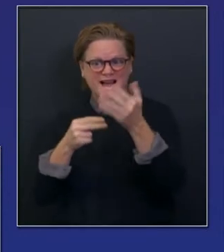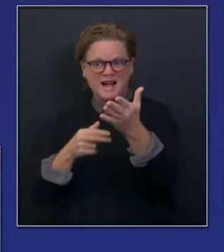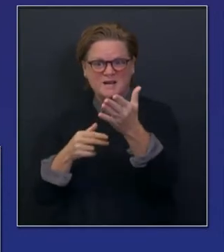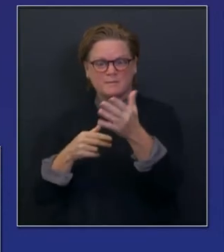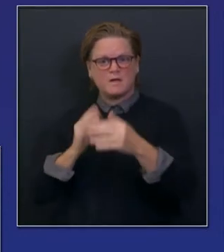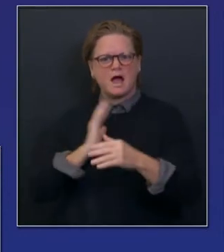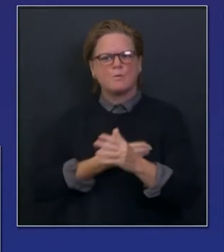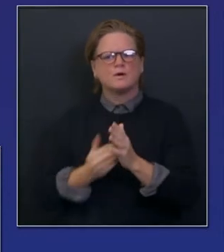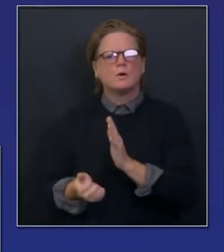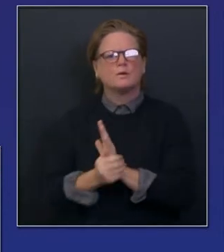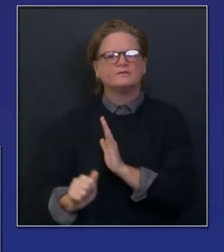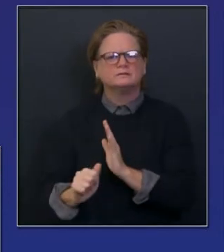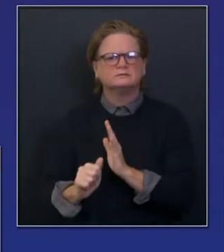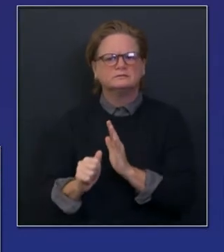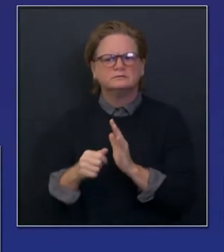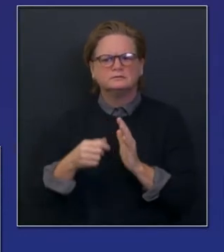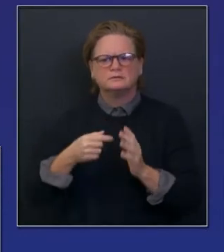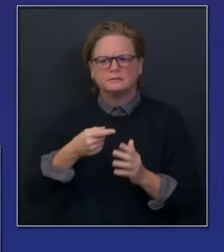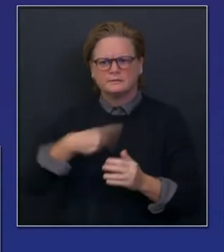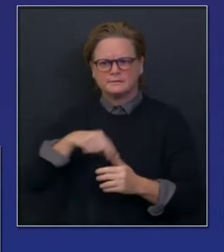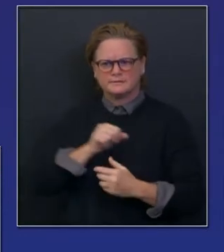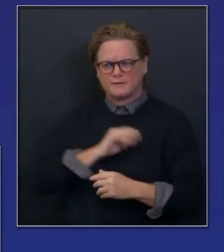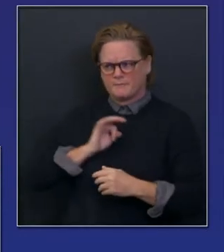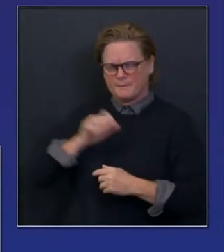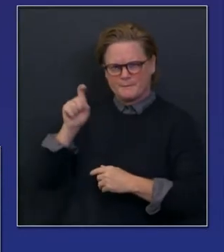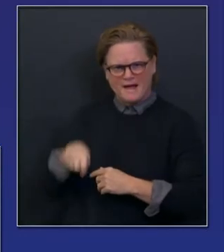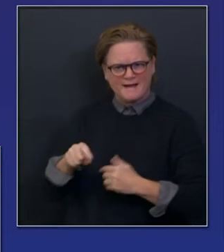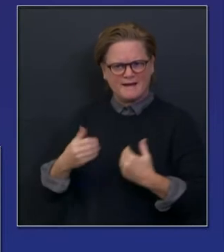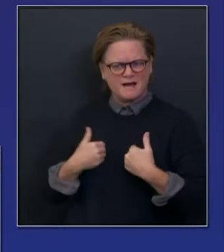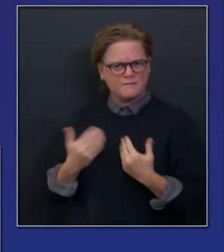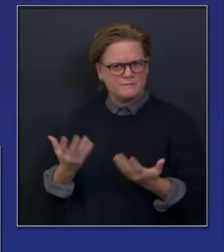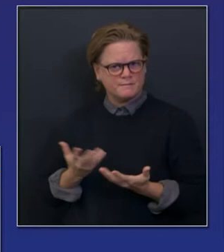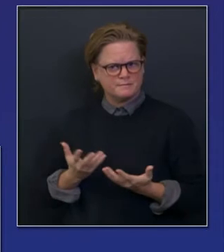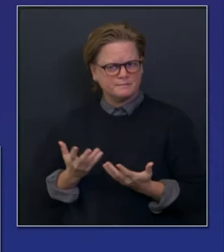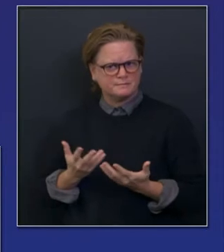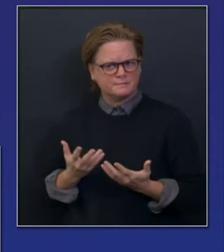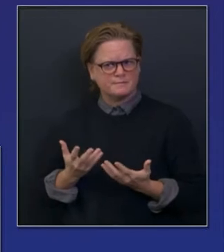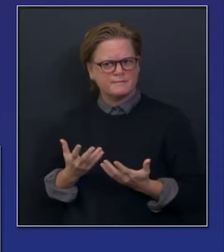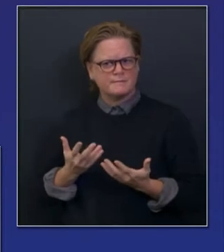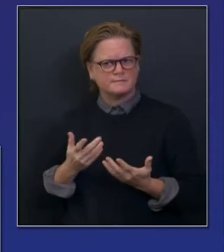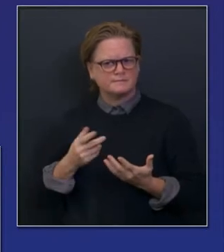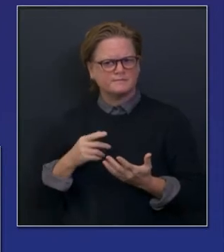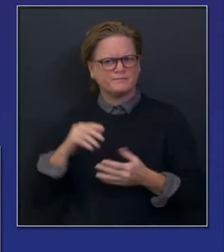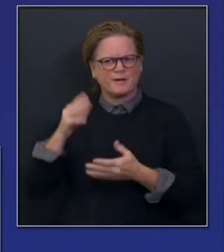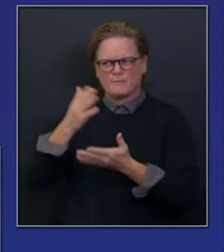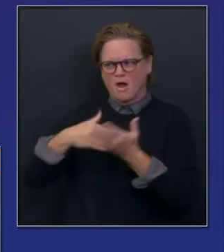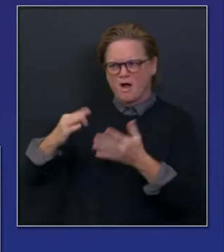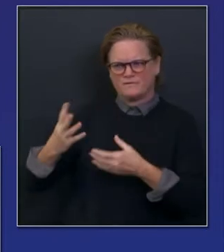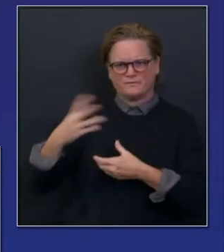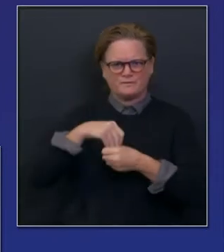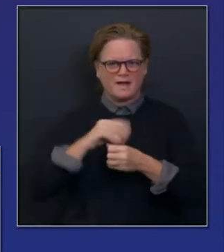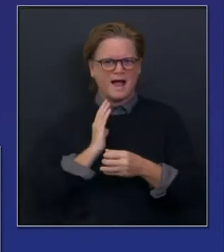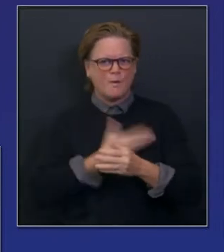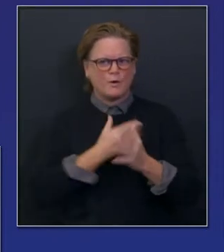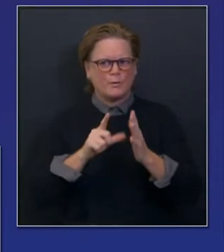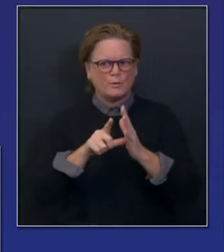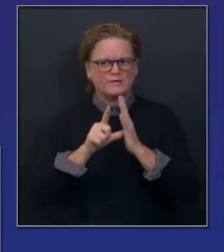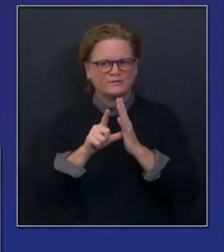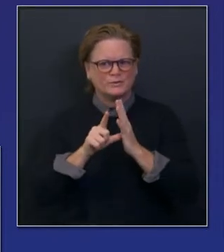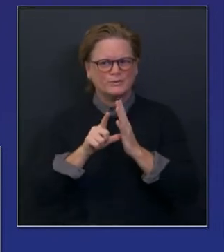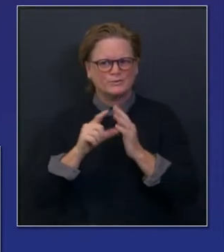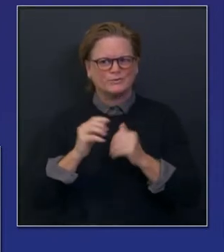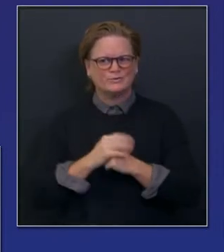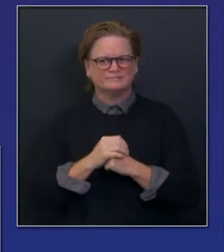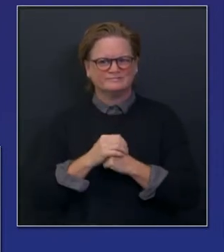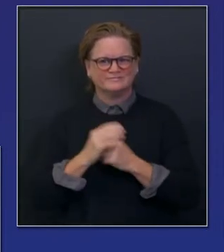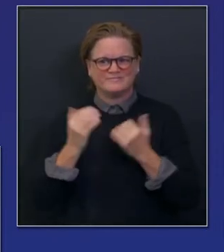la CDC-FDA, miembros del comité, que también participaron en nuestro comité de seguridad. Sin embargo,